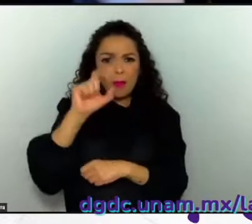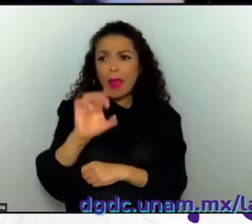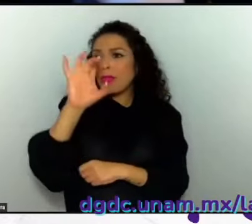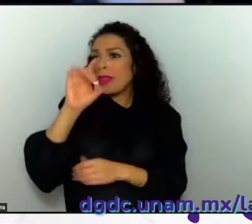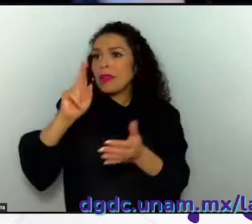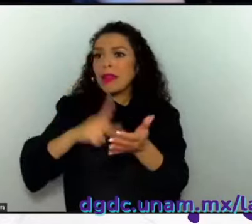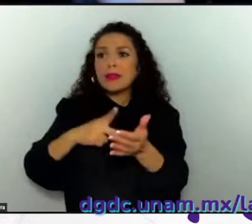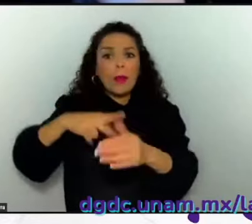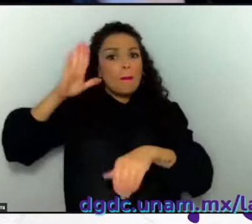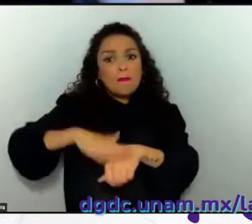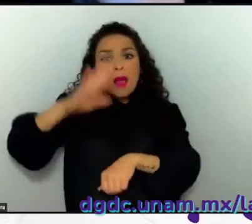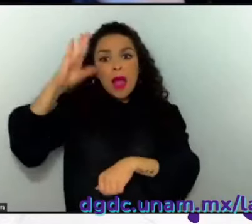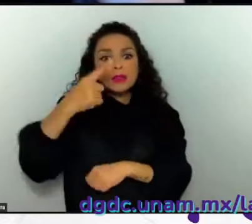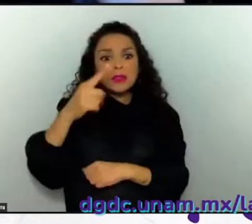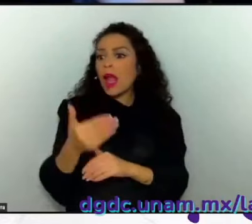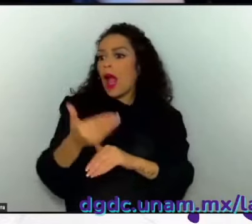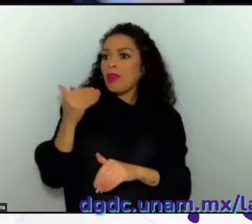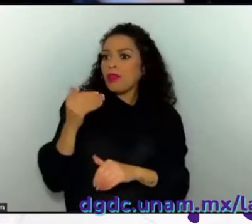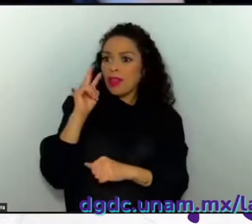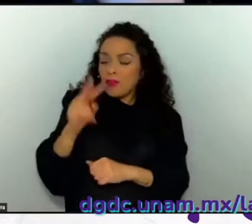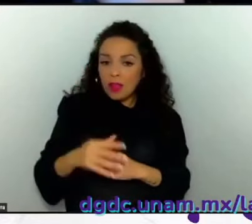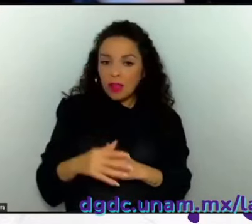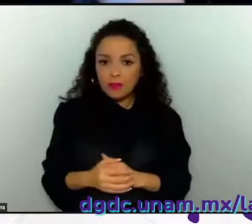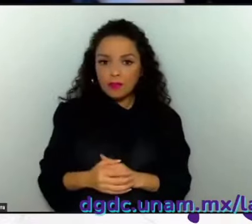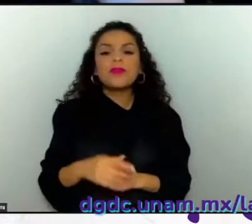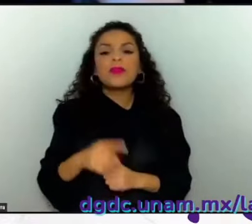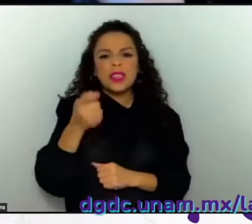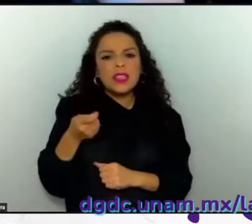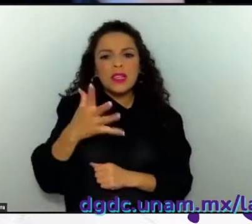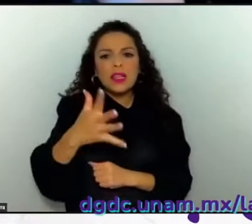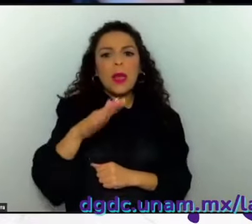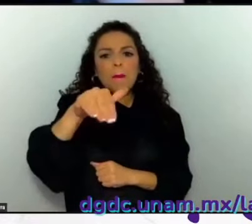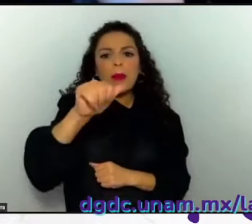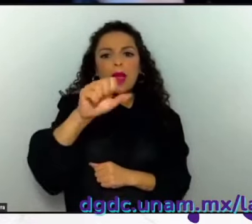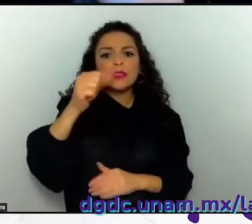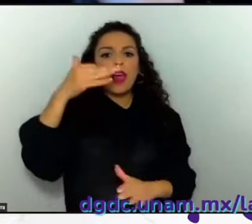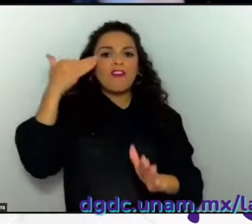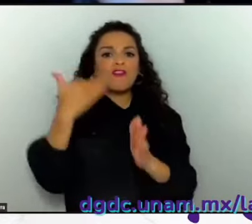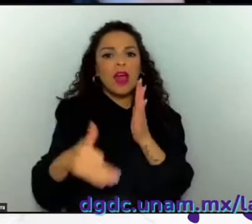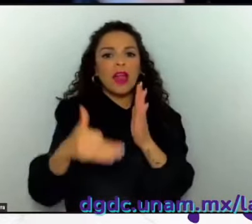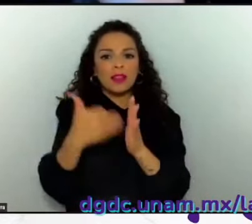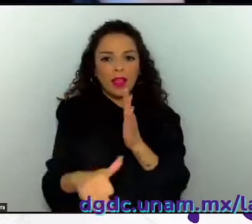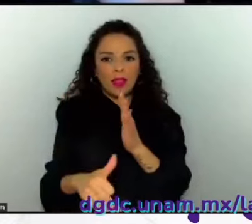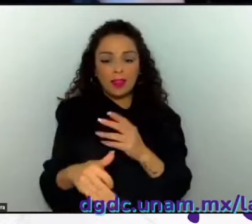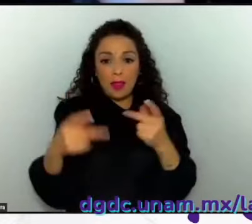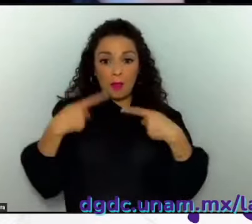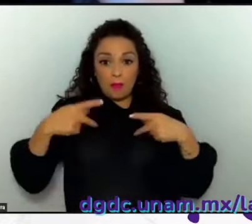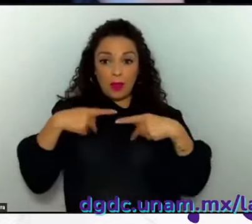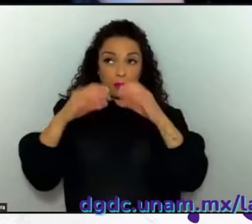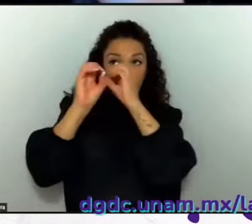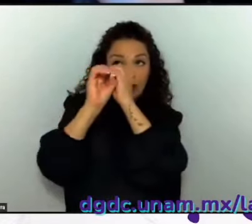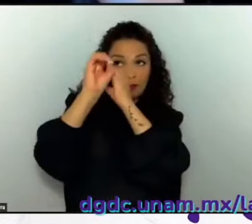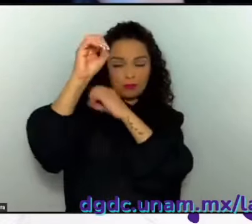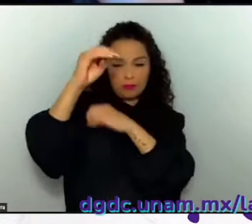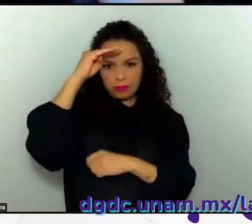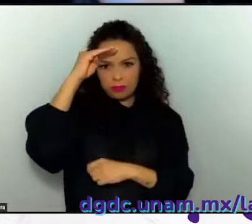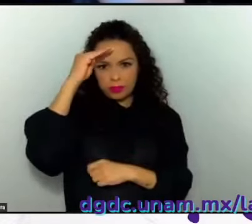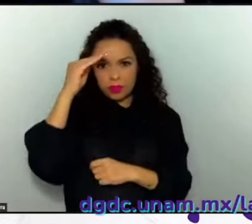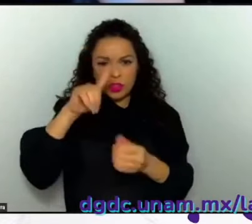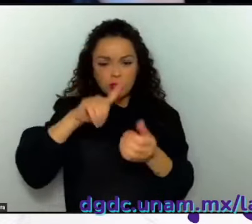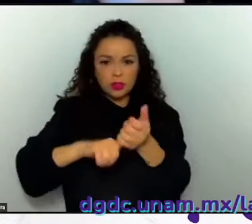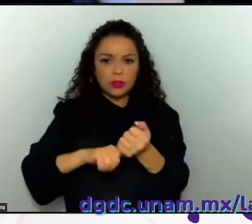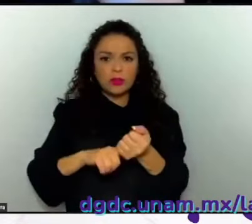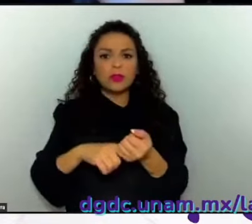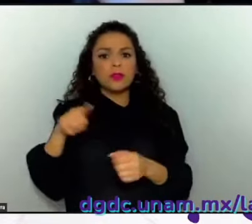la que veíamos. Durante mucho tiempo se le llamaba la masa faltante, y los astrónomos pensaban que seguramente la vamos a encontrar, va a ser gas frío por aquí o por allá,